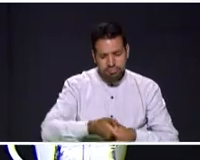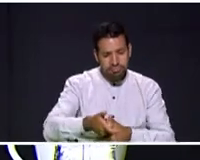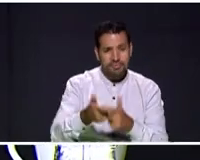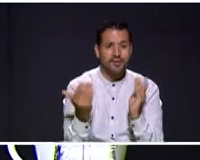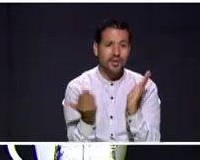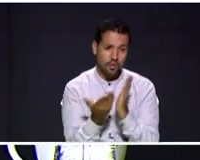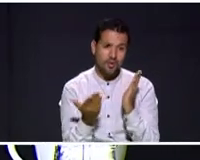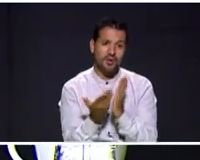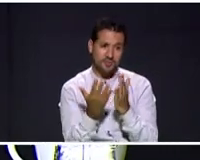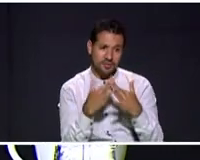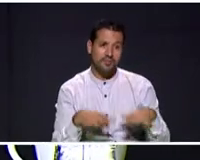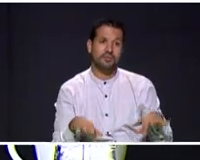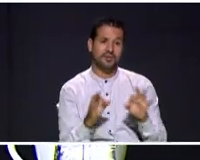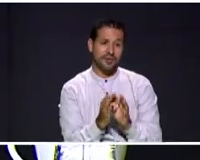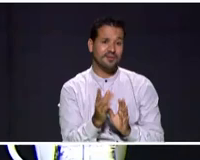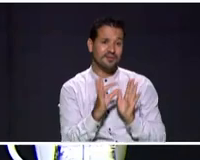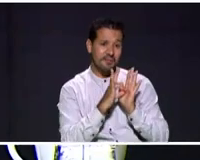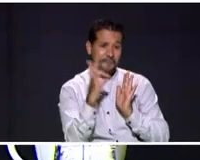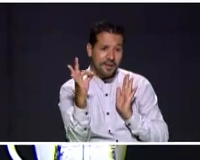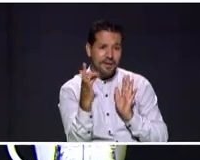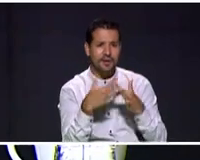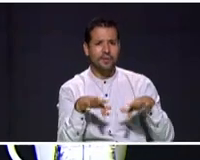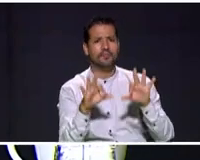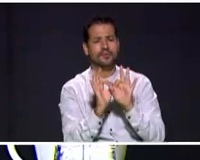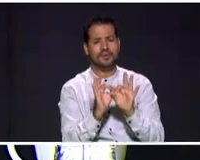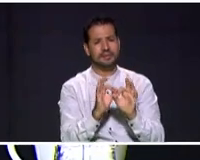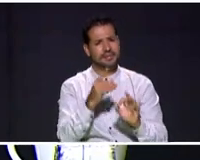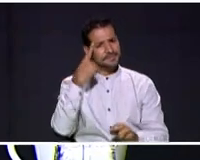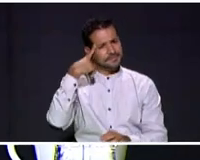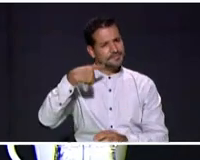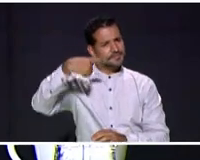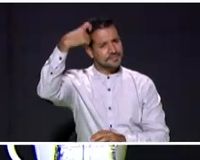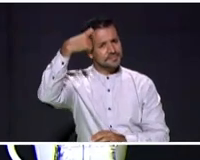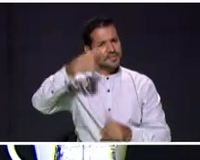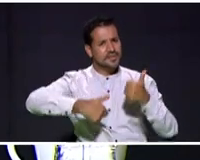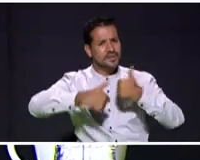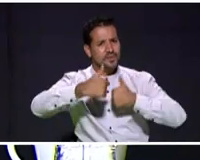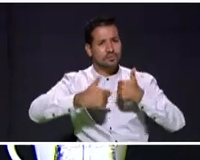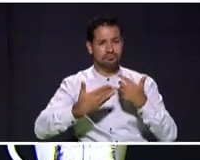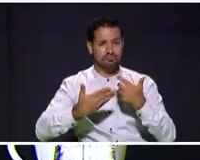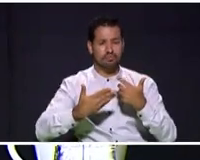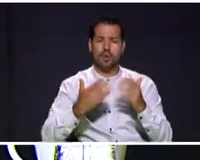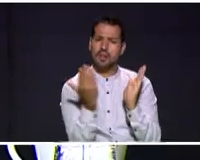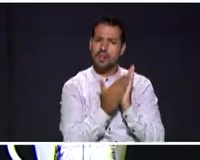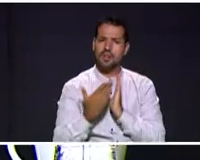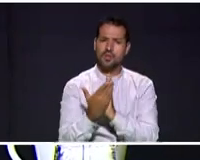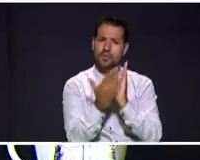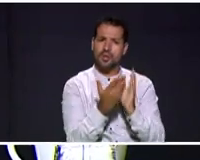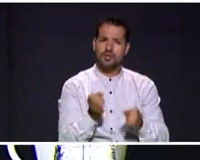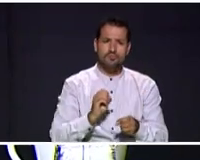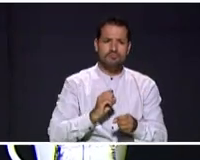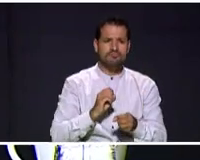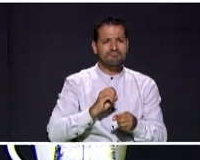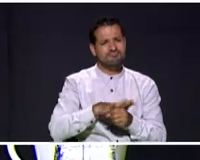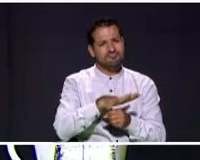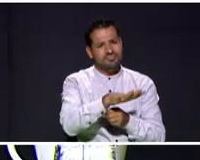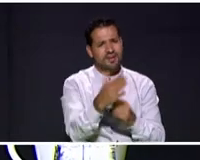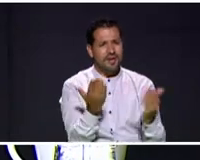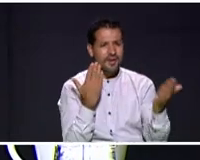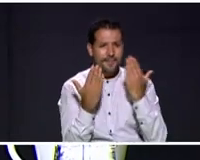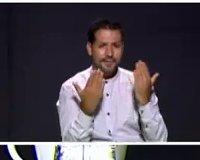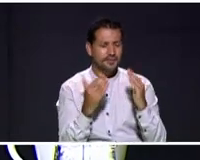quede por fuera muy importante nosotros tengo un reto gigante y es la cobertura y la calidad de la educación rural vamos a implementar la